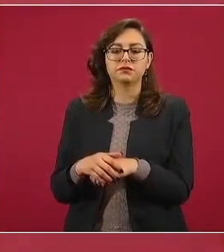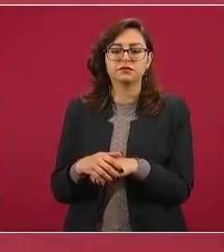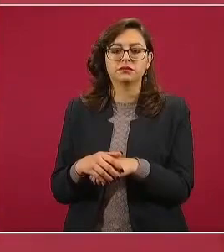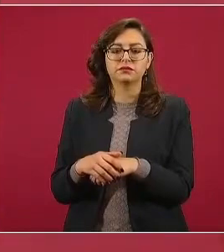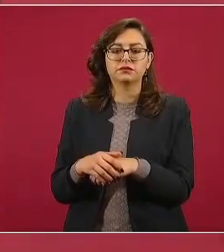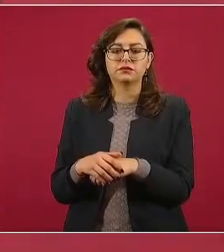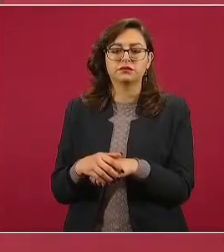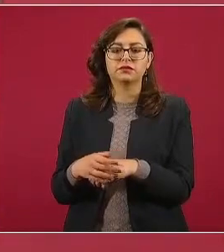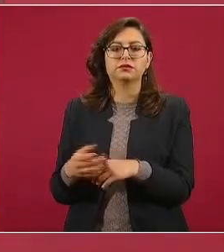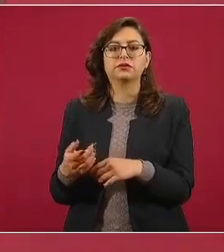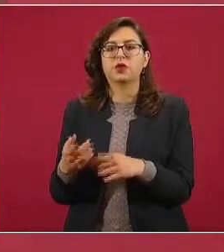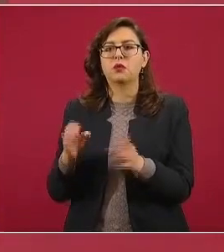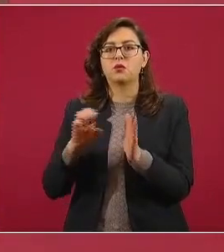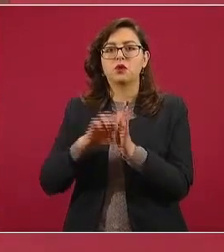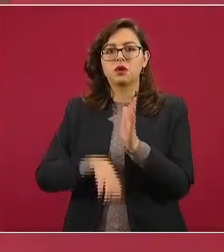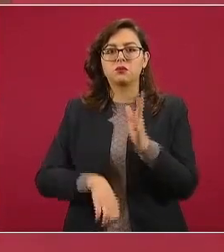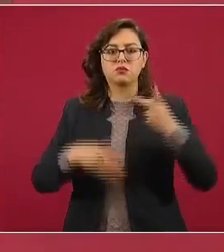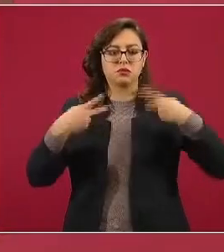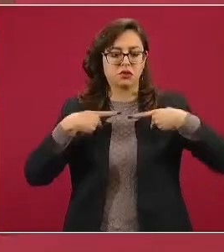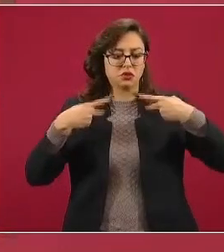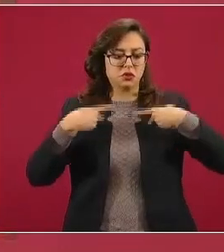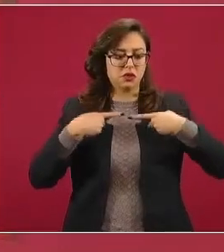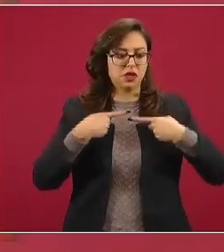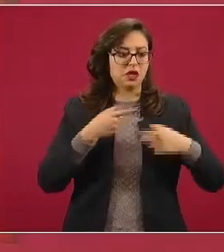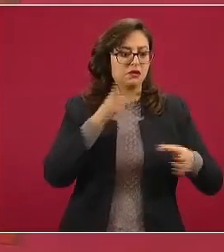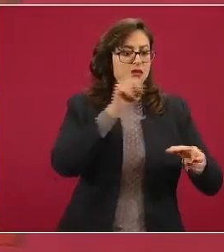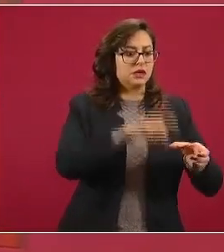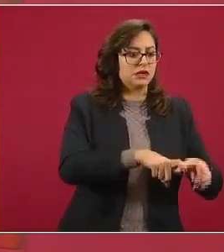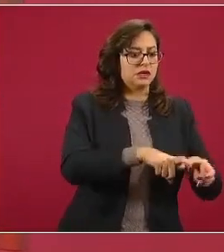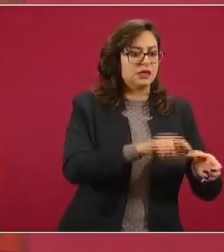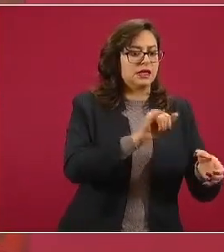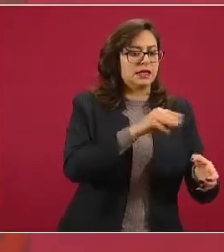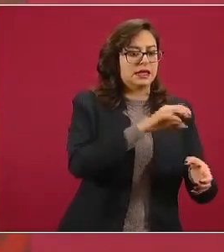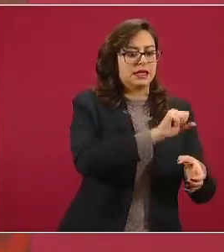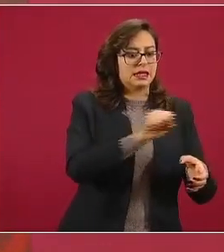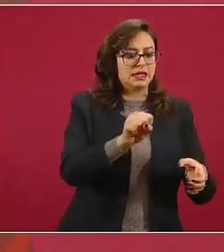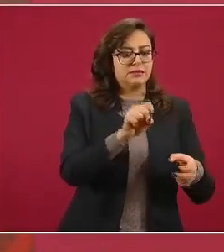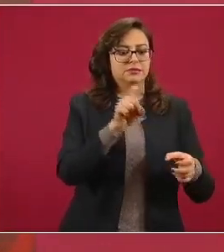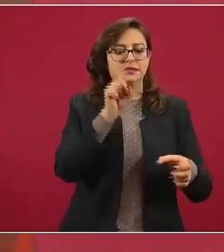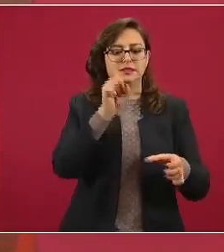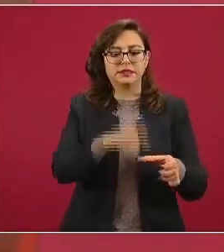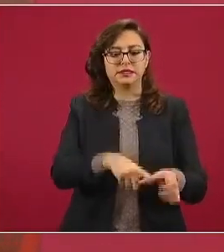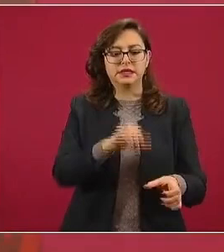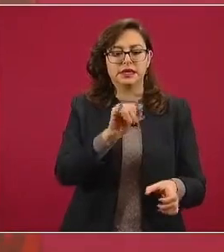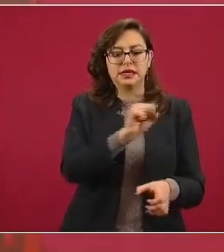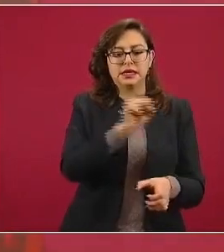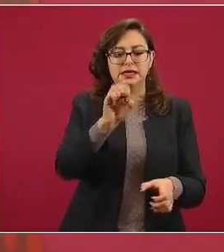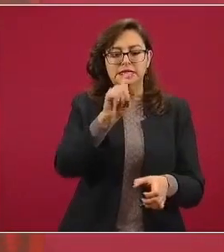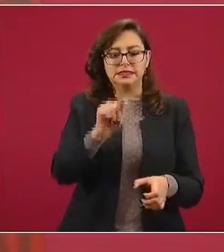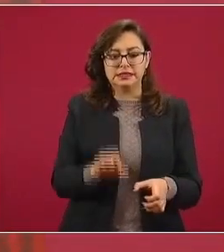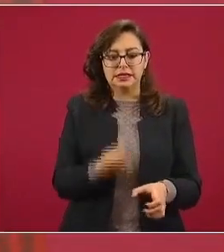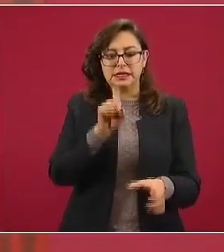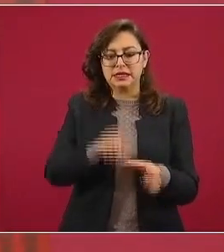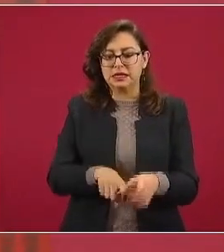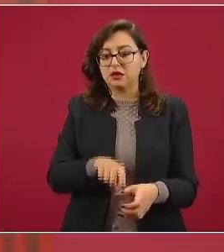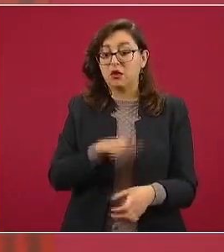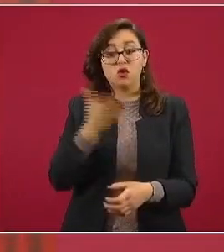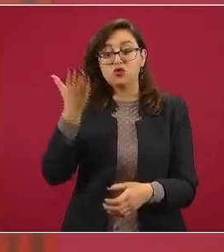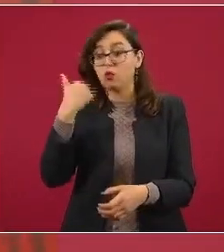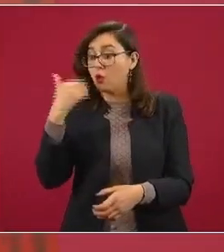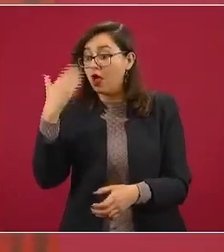el Seguro Social, del ISSSTE, a los que no tienen seguridad social, a todos,